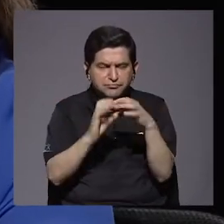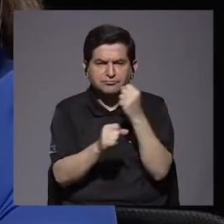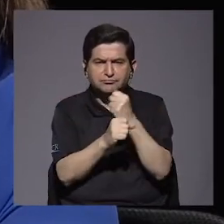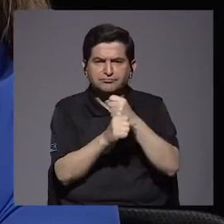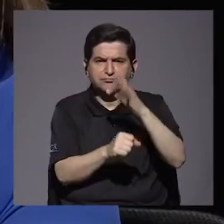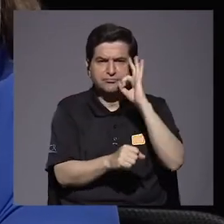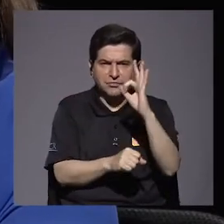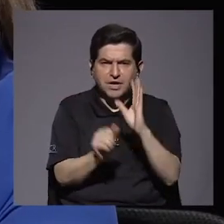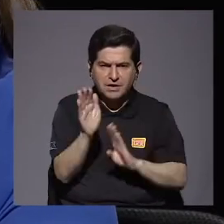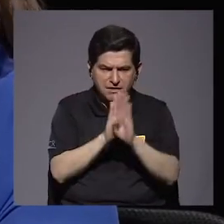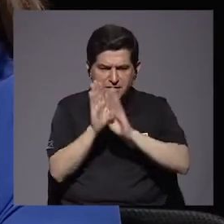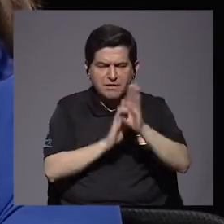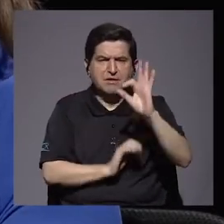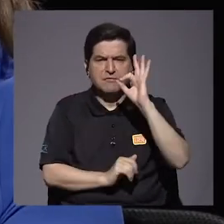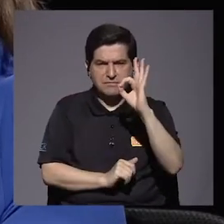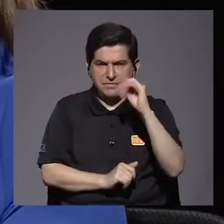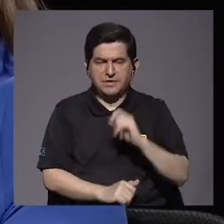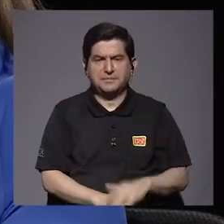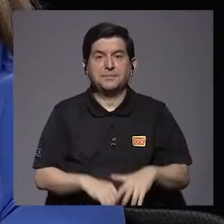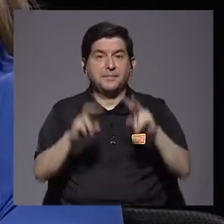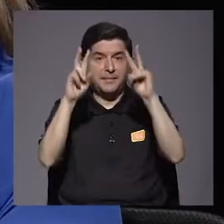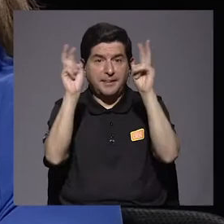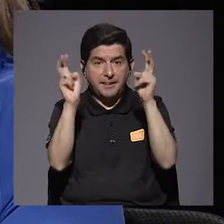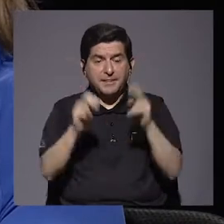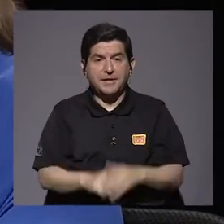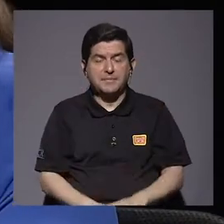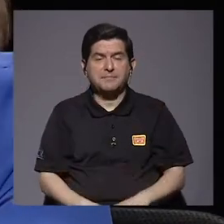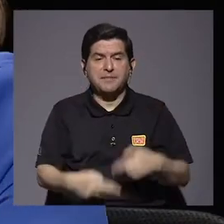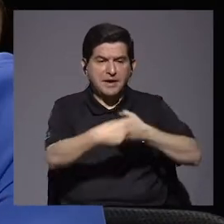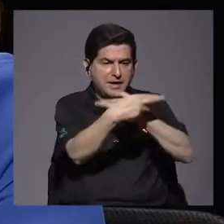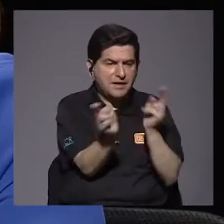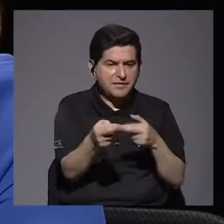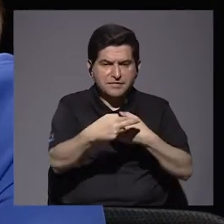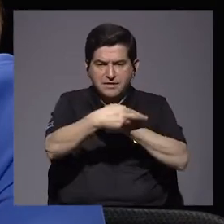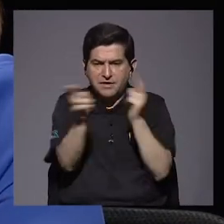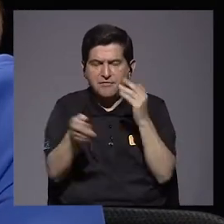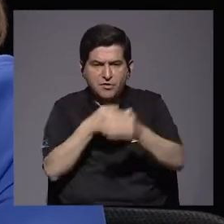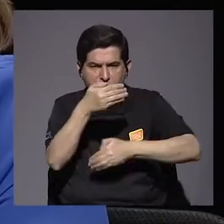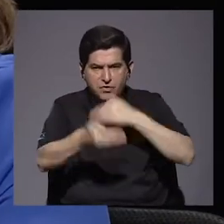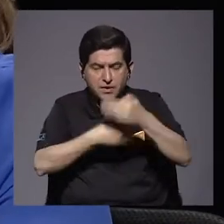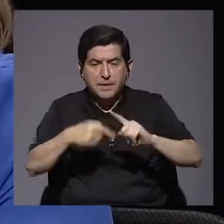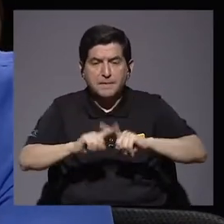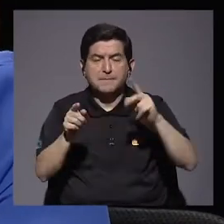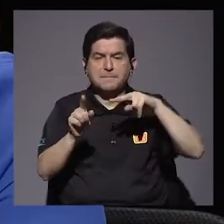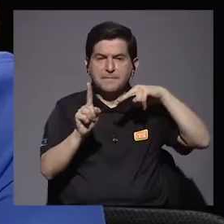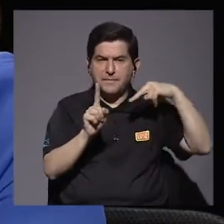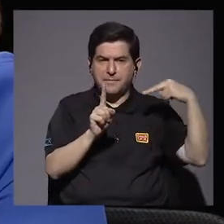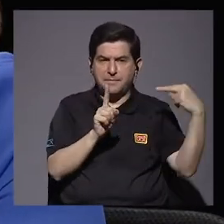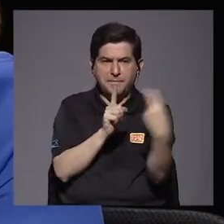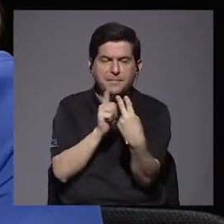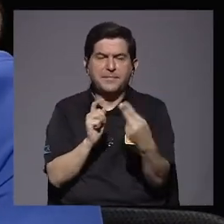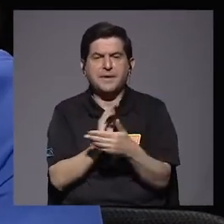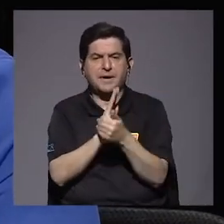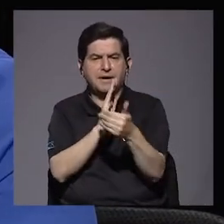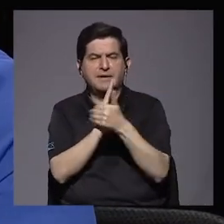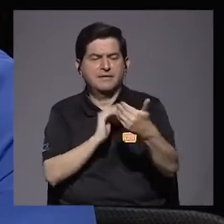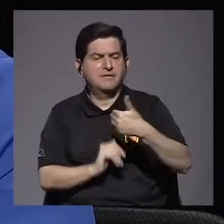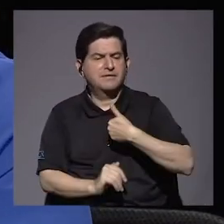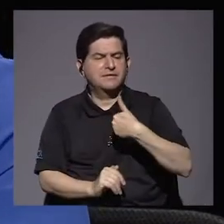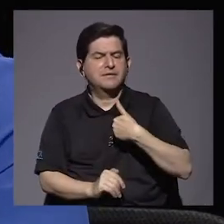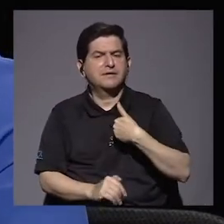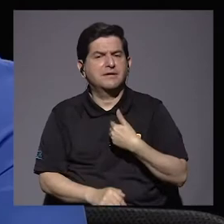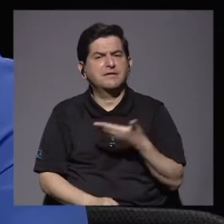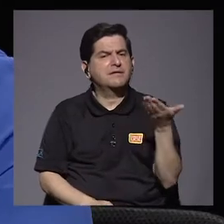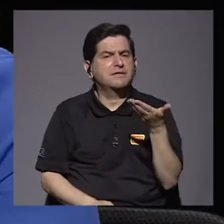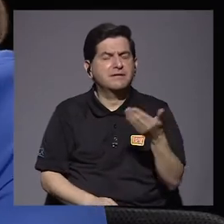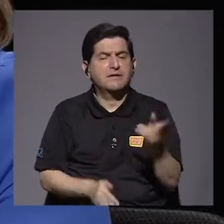bien trabajada, bien desarrollada. El tema de la regionalización, pero enfocado a la capacidad que tiene